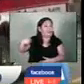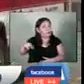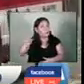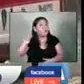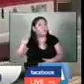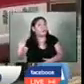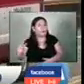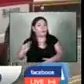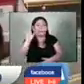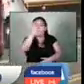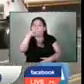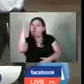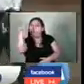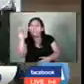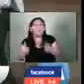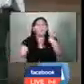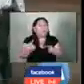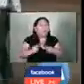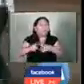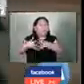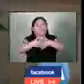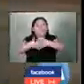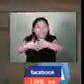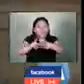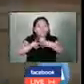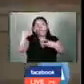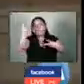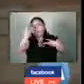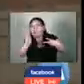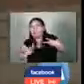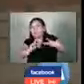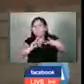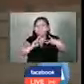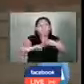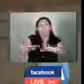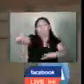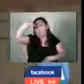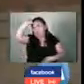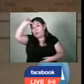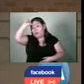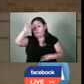Los países con más muertes siguen siendo Estados Unidos, Brasil y la India.